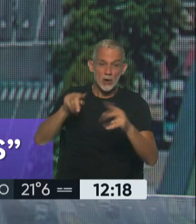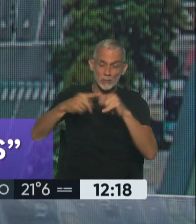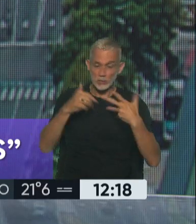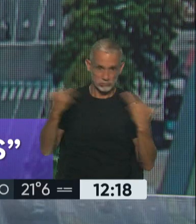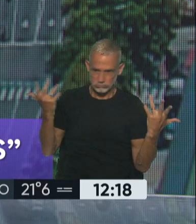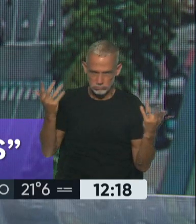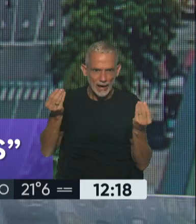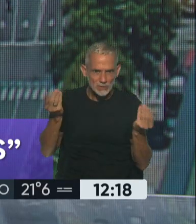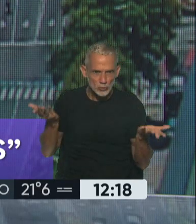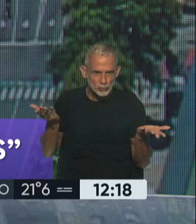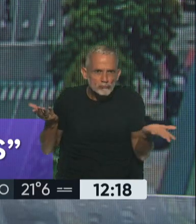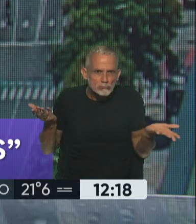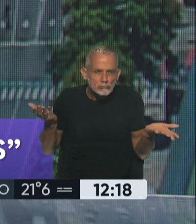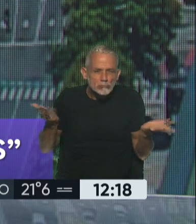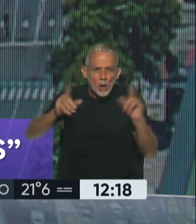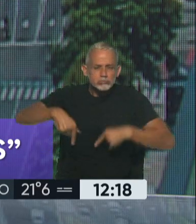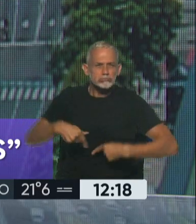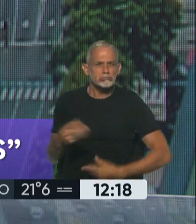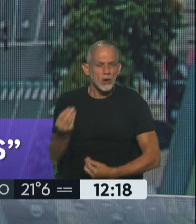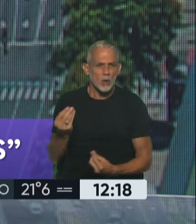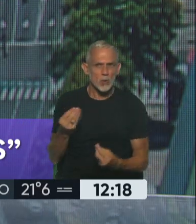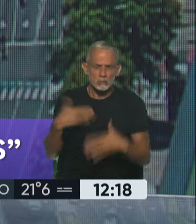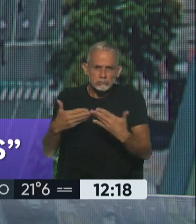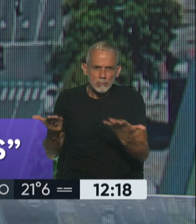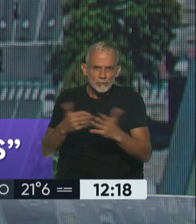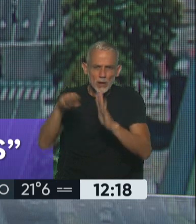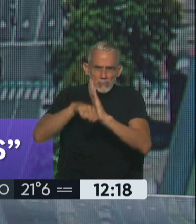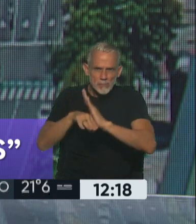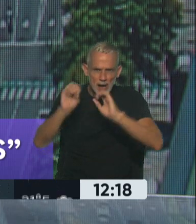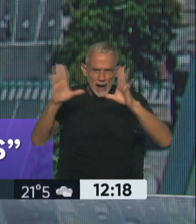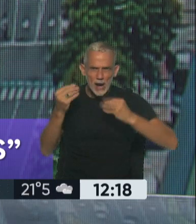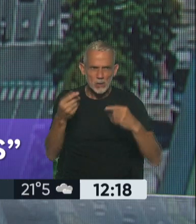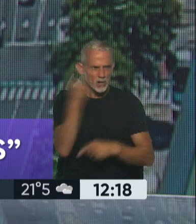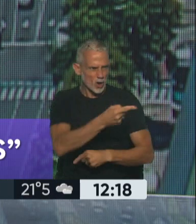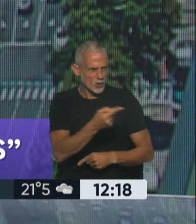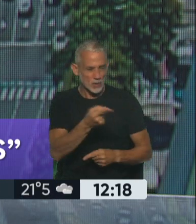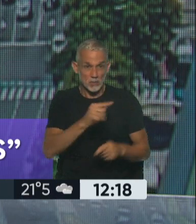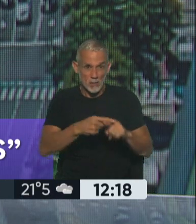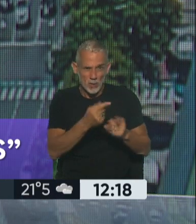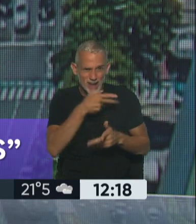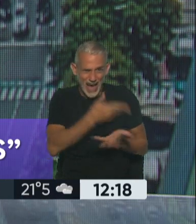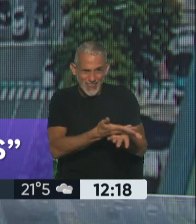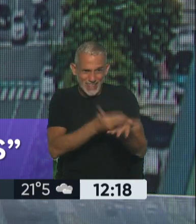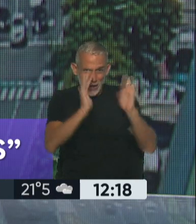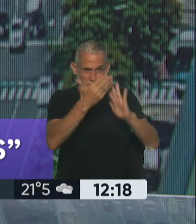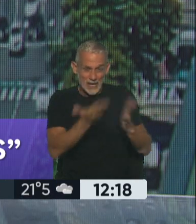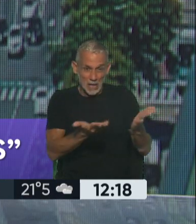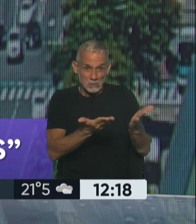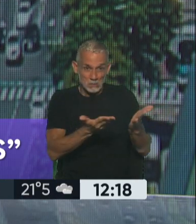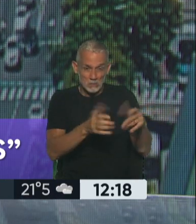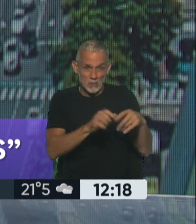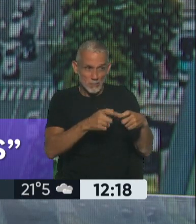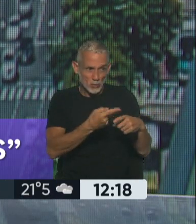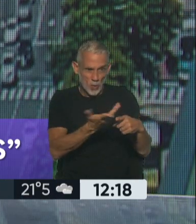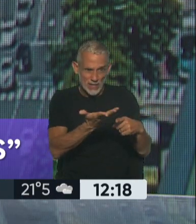desconcertada, no sabe qué hacer. No tiene un programa claro para oponerse a las propuestas que tiene el presidente. Por lo